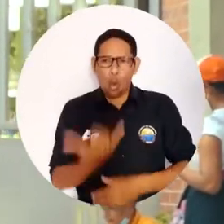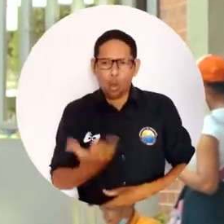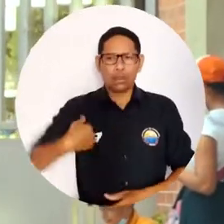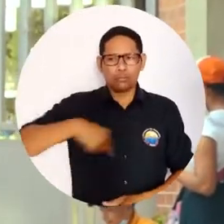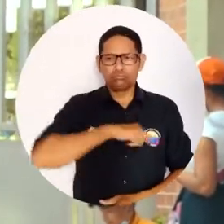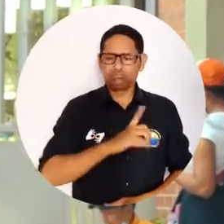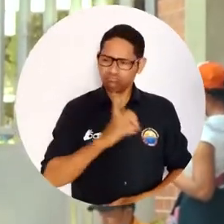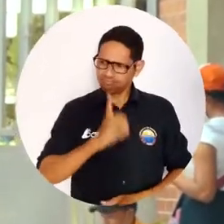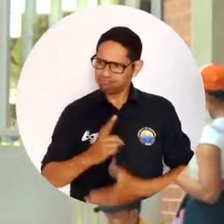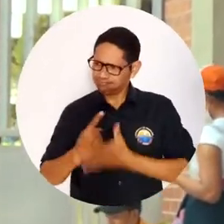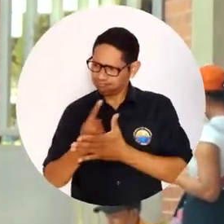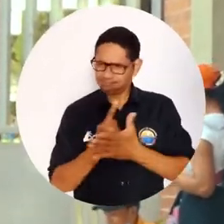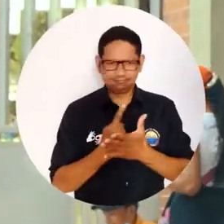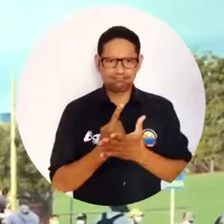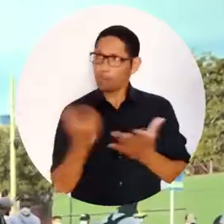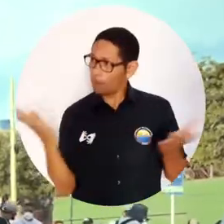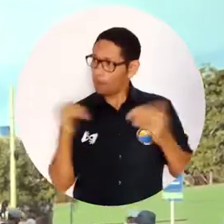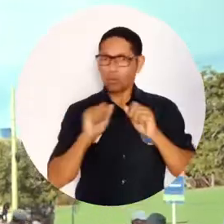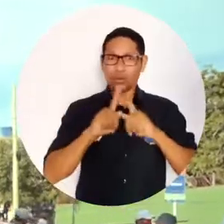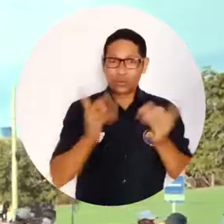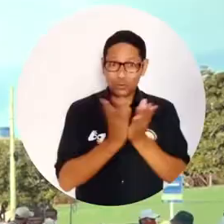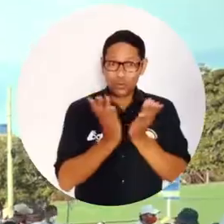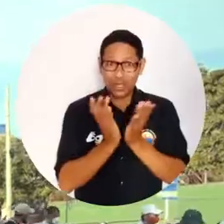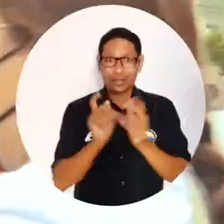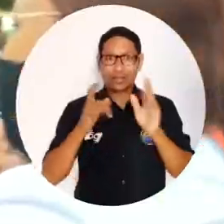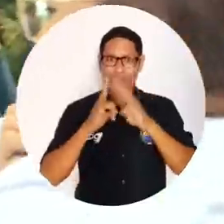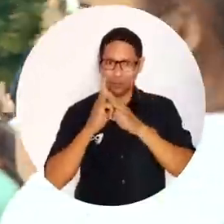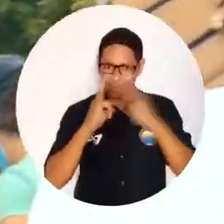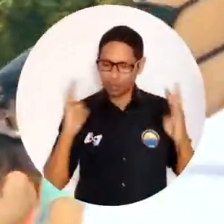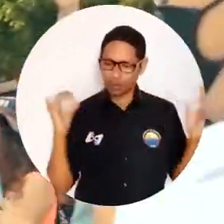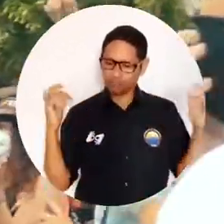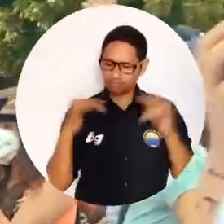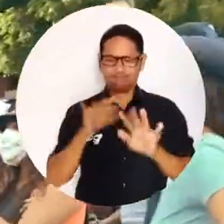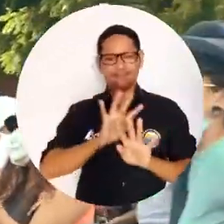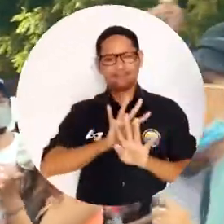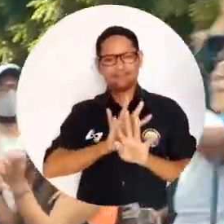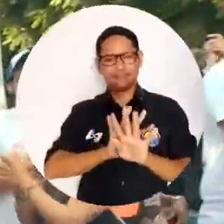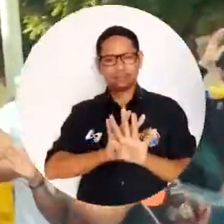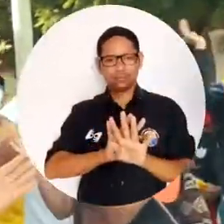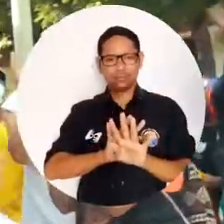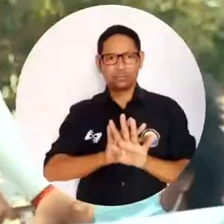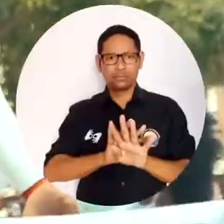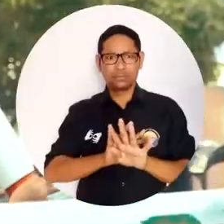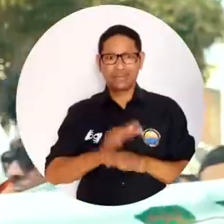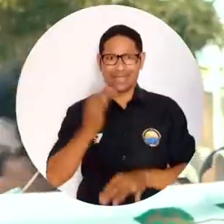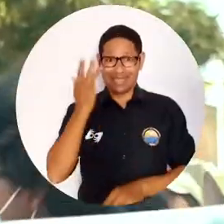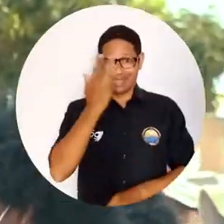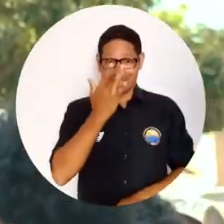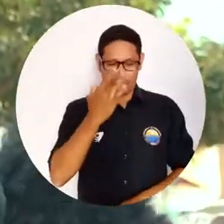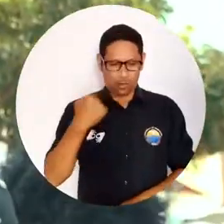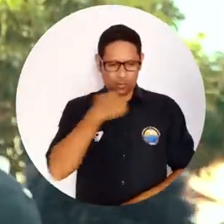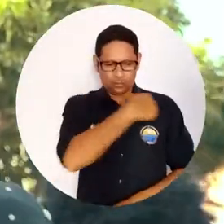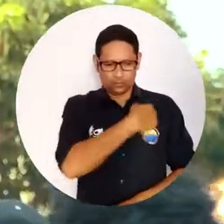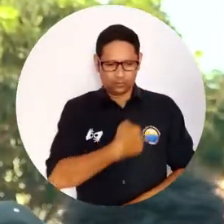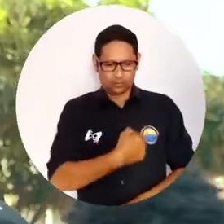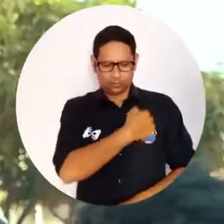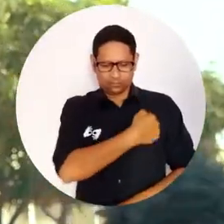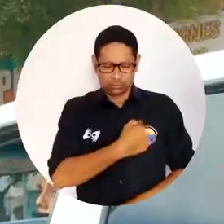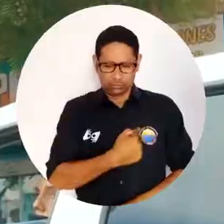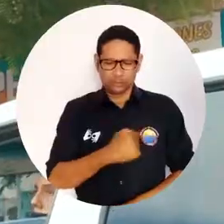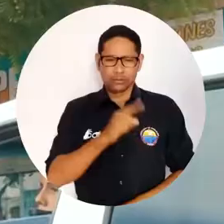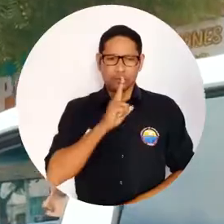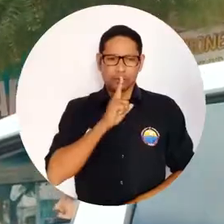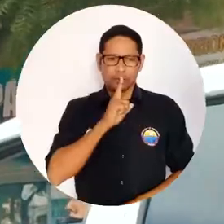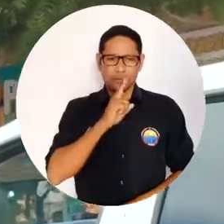hoy convocar una movilización a los estudiantes de la Universidad del Magdalena, una movilización de luto, una movilización que